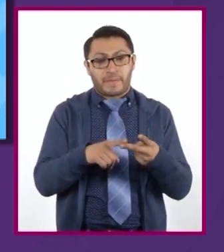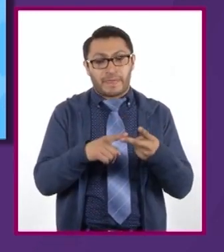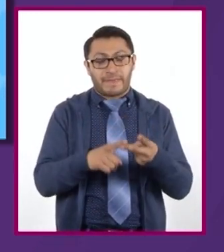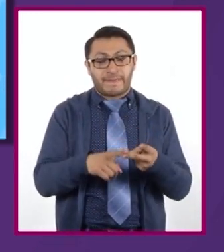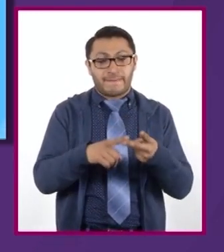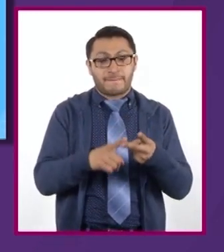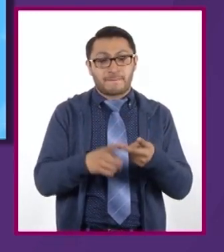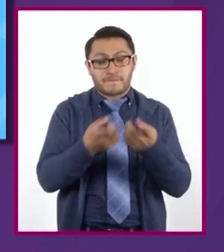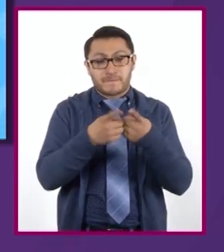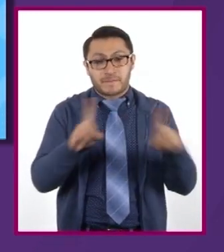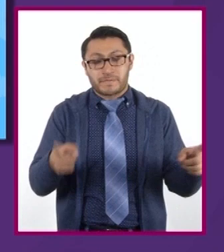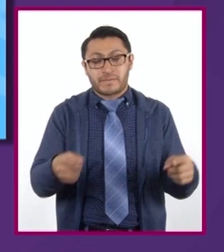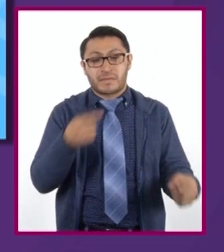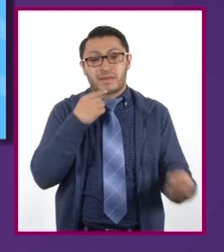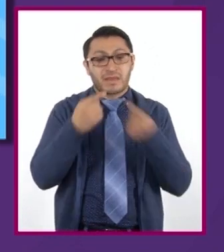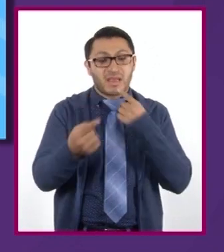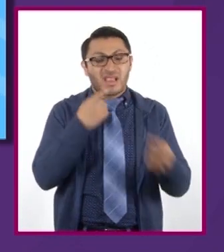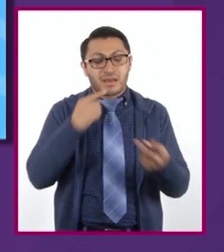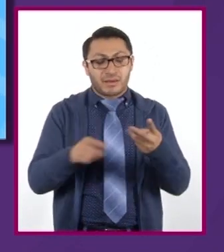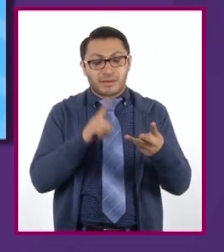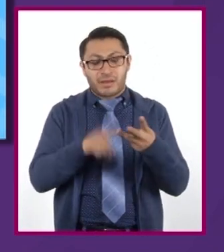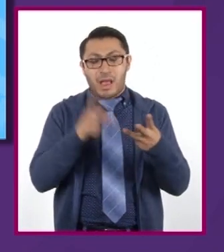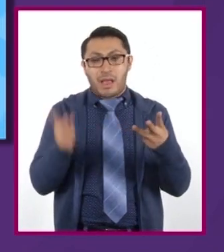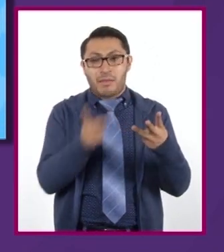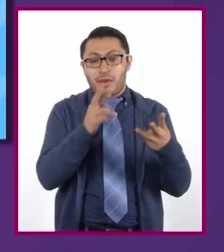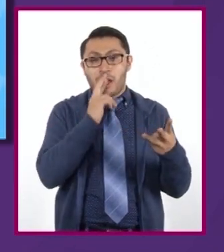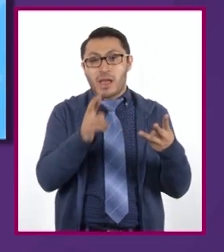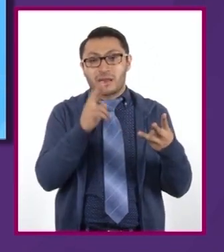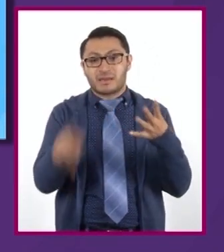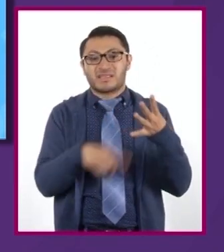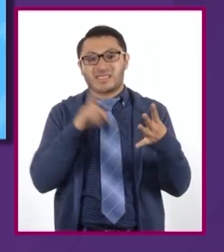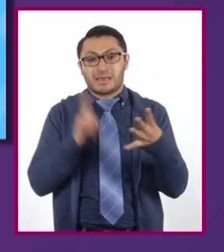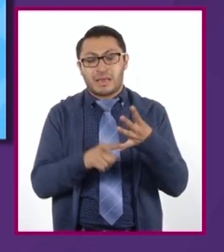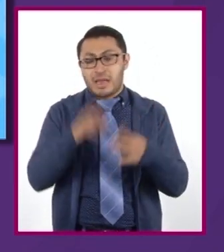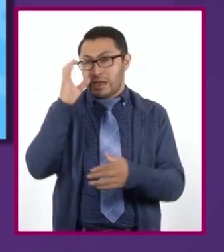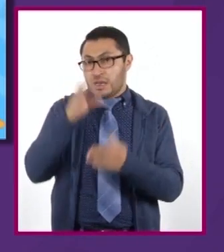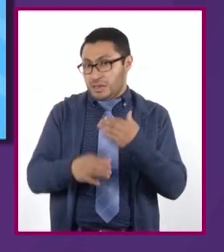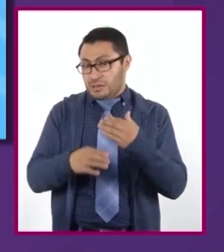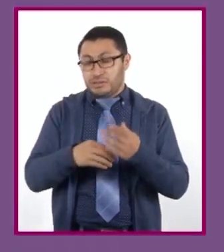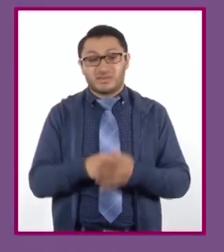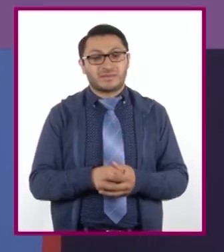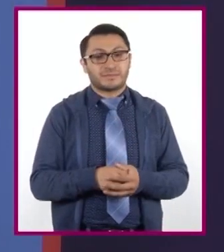de la discusión, sesión de preguntas y respuestas y conclusión.